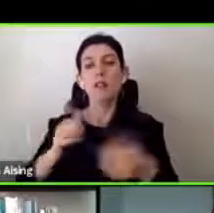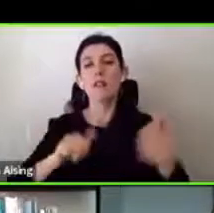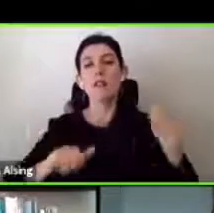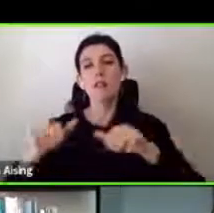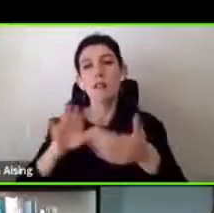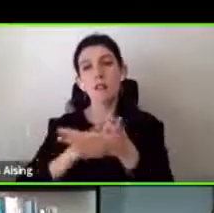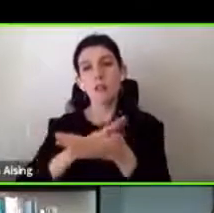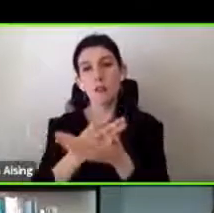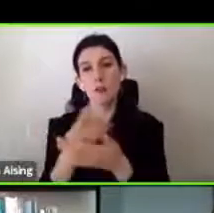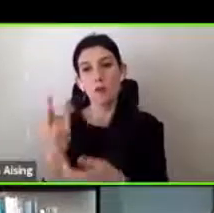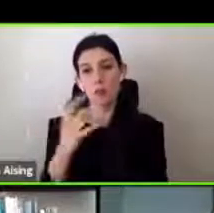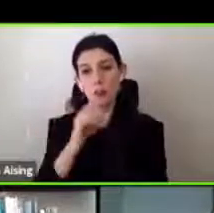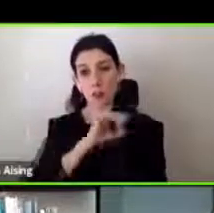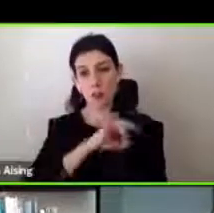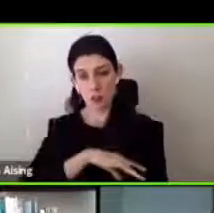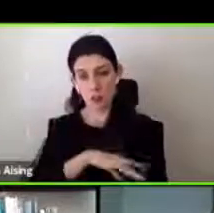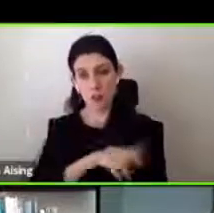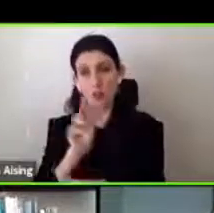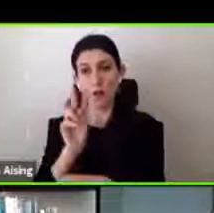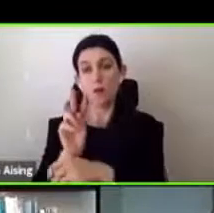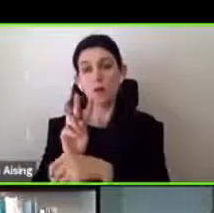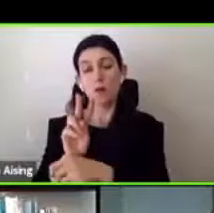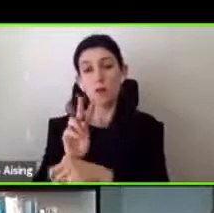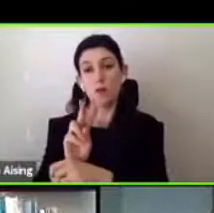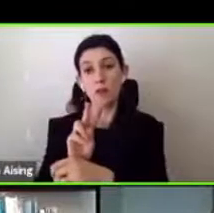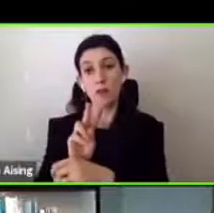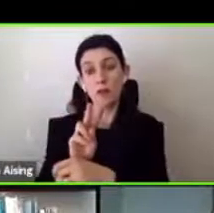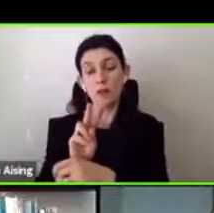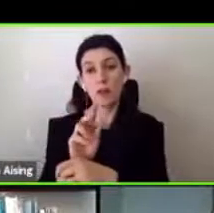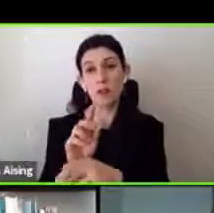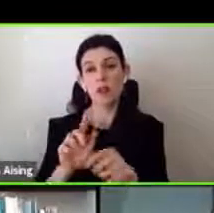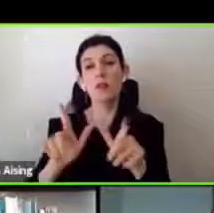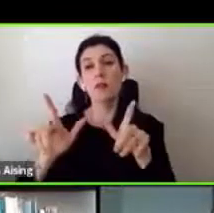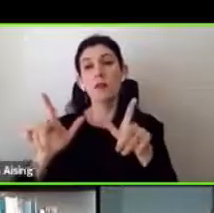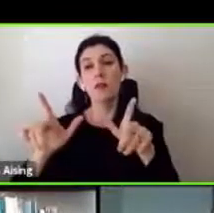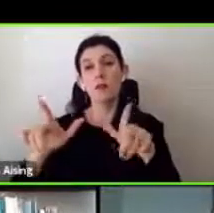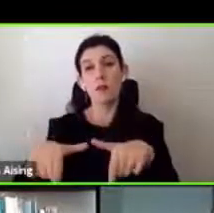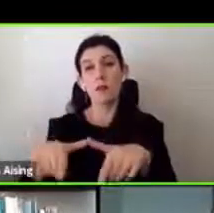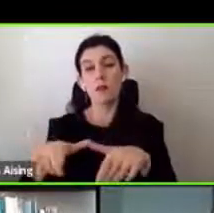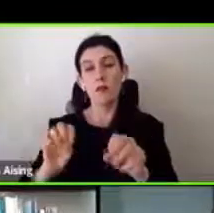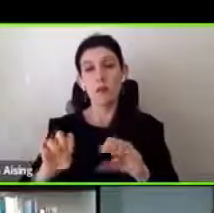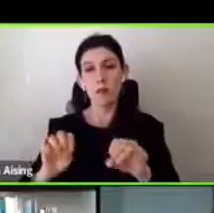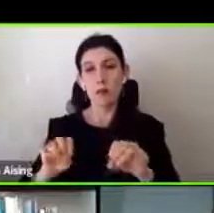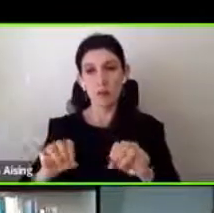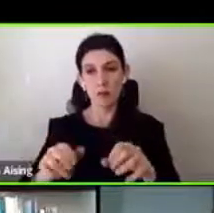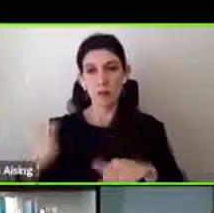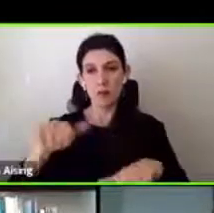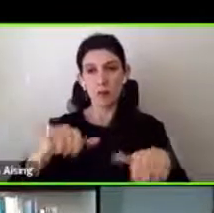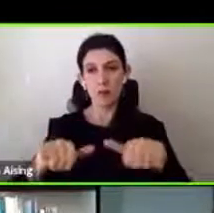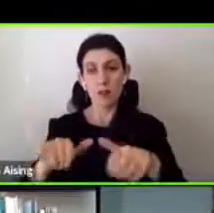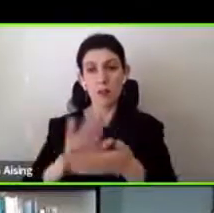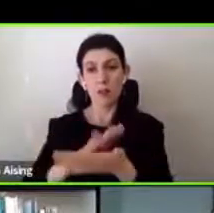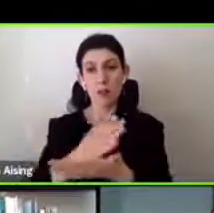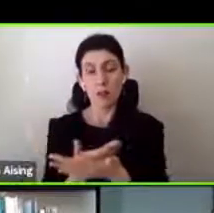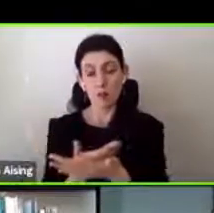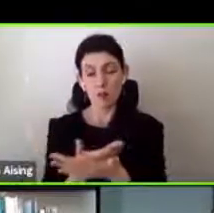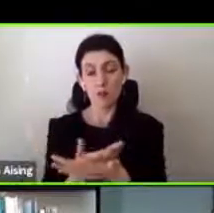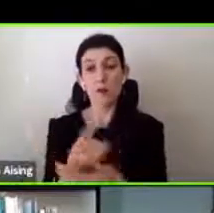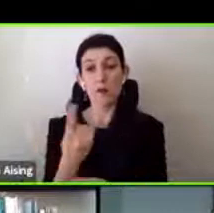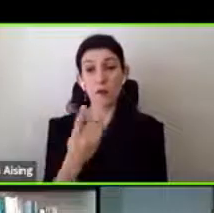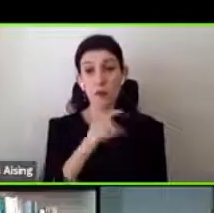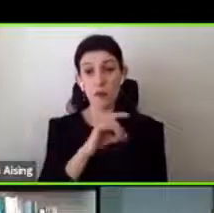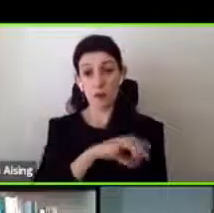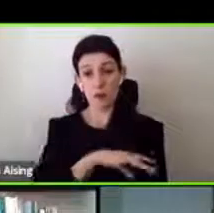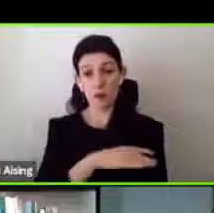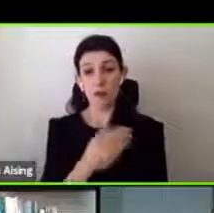Es profesora asociada del Departamento de Educación en Ciencias de la Salud en la Facultad de Medicina de la Universidad de Chile. También